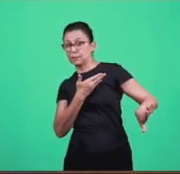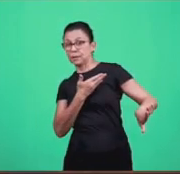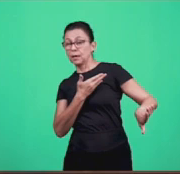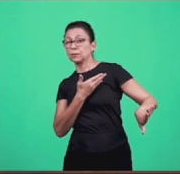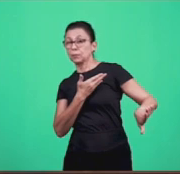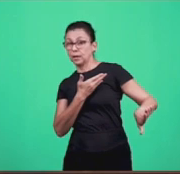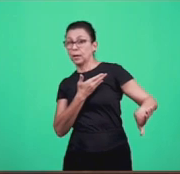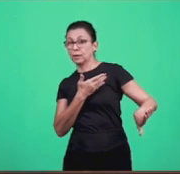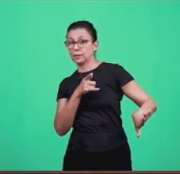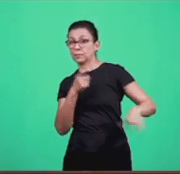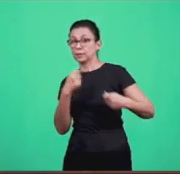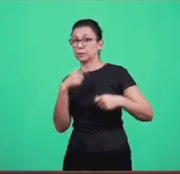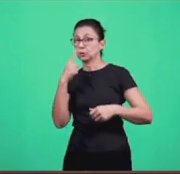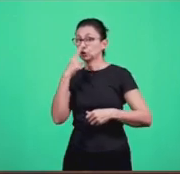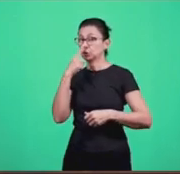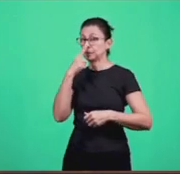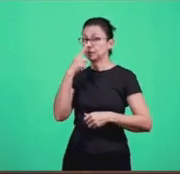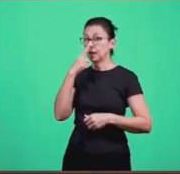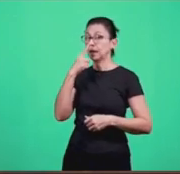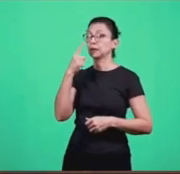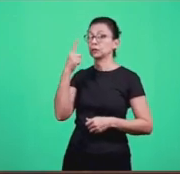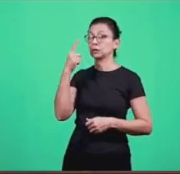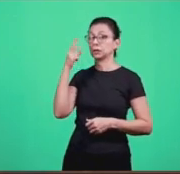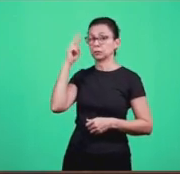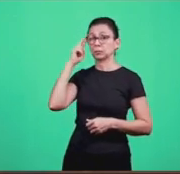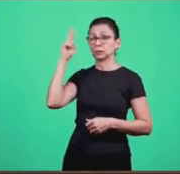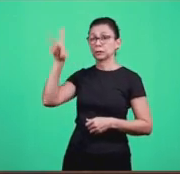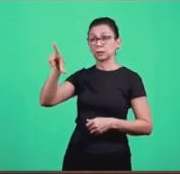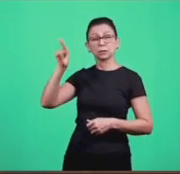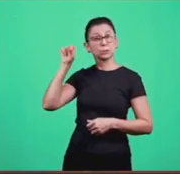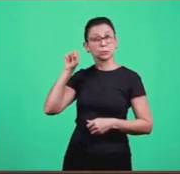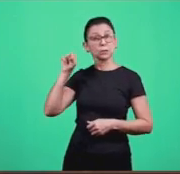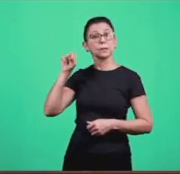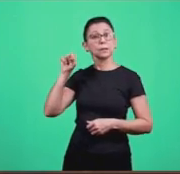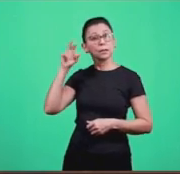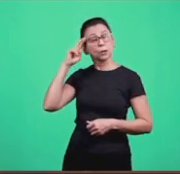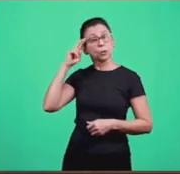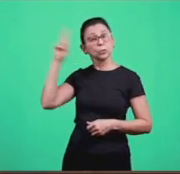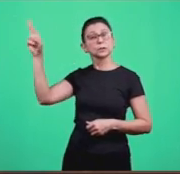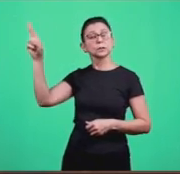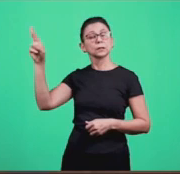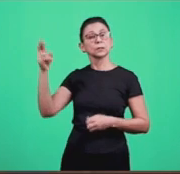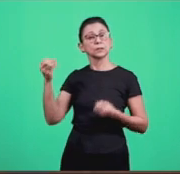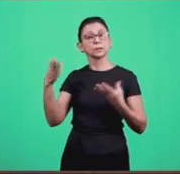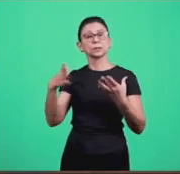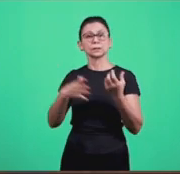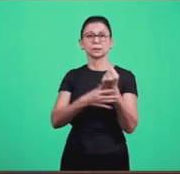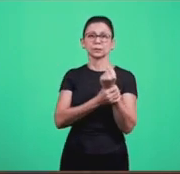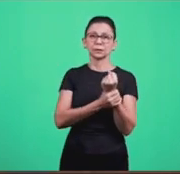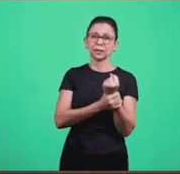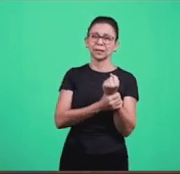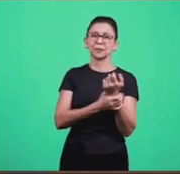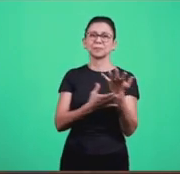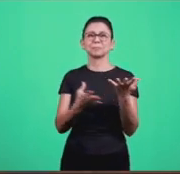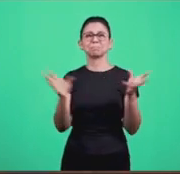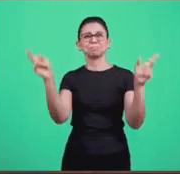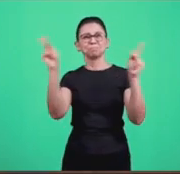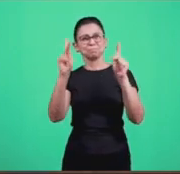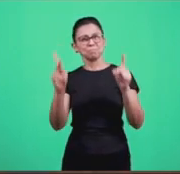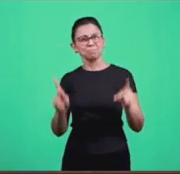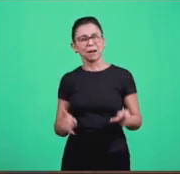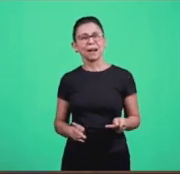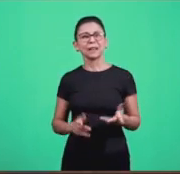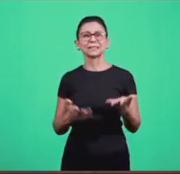corazón. Tenemos que estar preparados. Es hora de tener intimidad con el Señor, definirnos con el